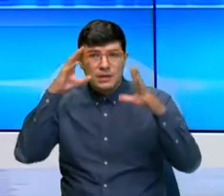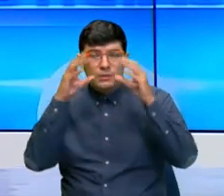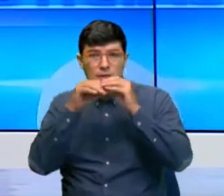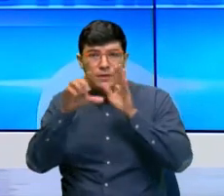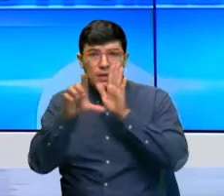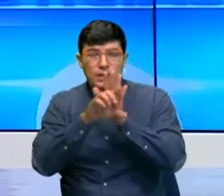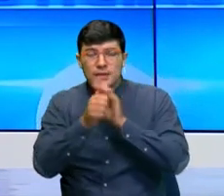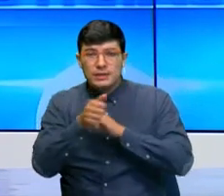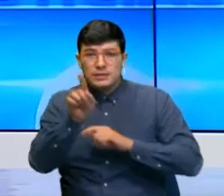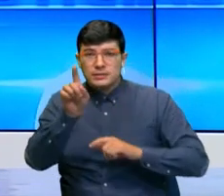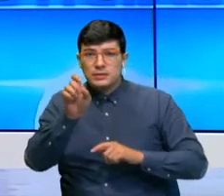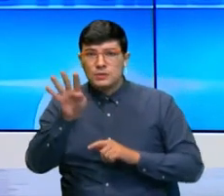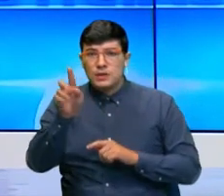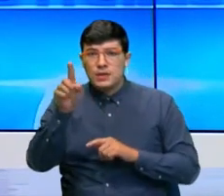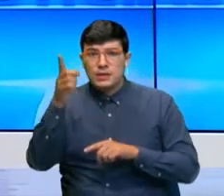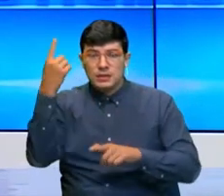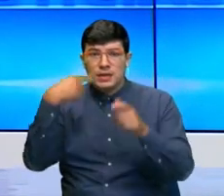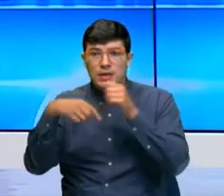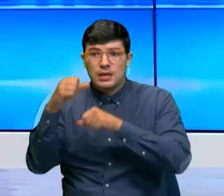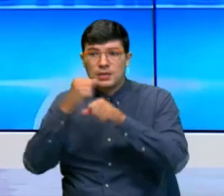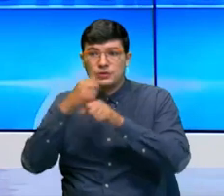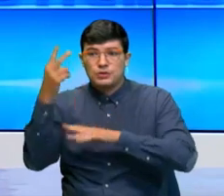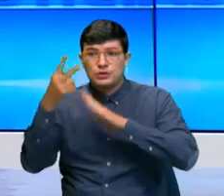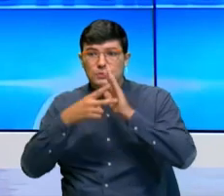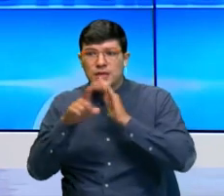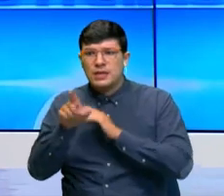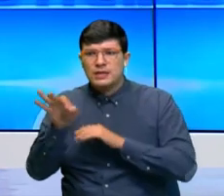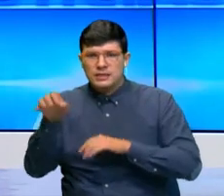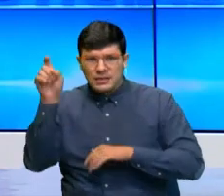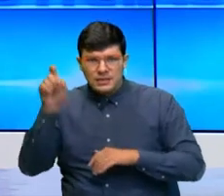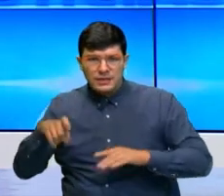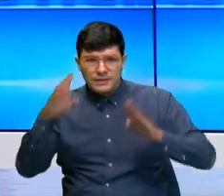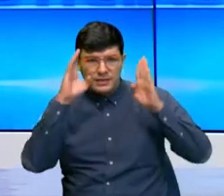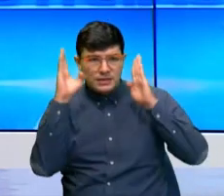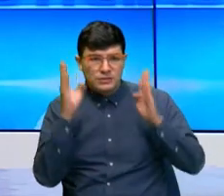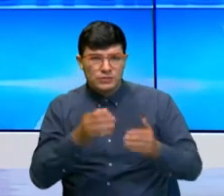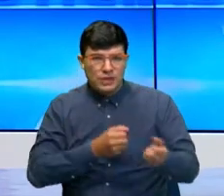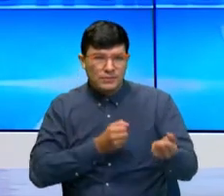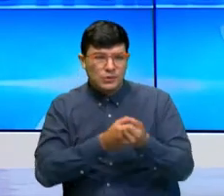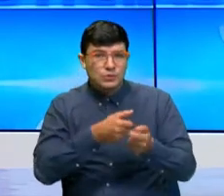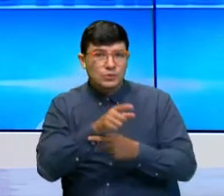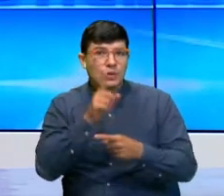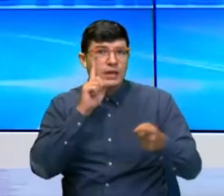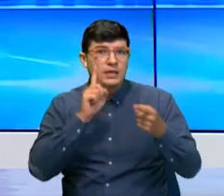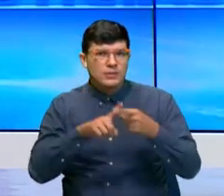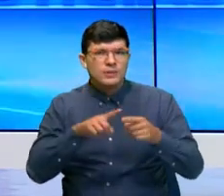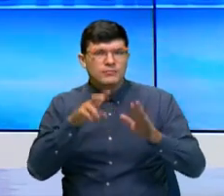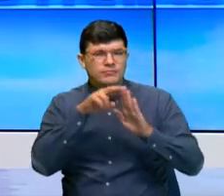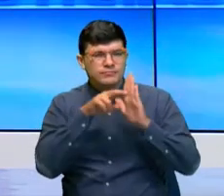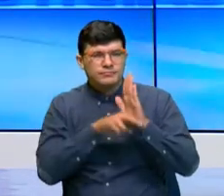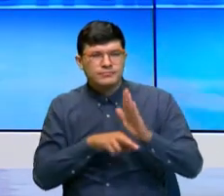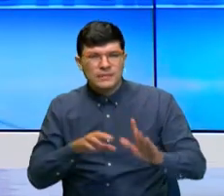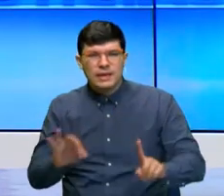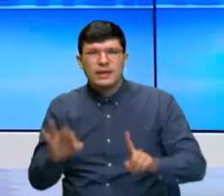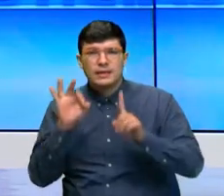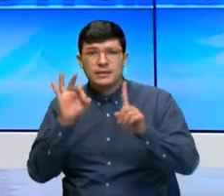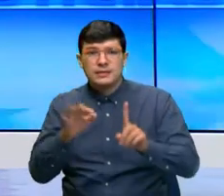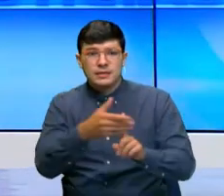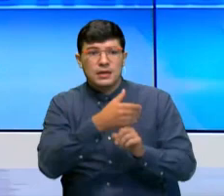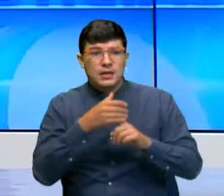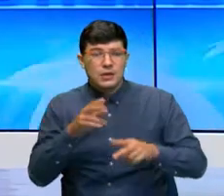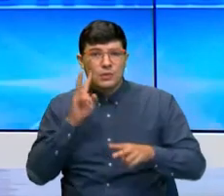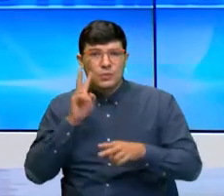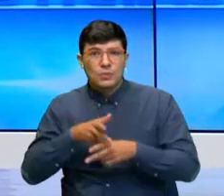16 41 del 2013 debe ser trabajada de manera interinstitucional a fin de establecer lineamientos que garanticen la protección